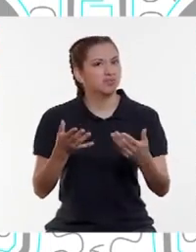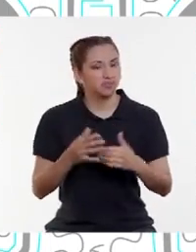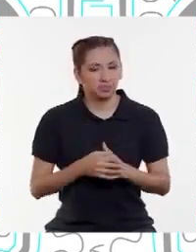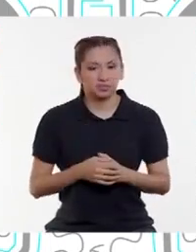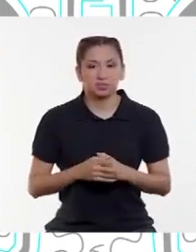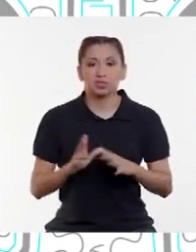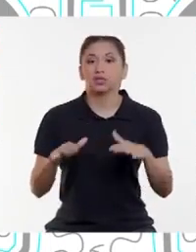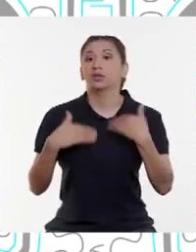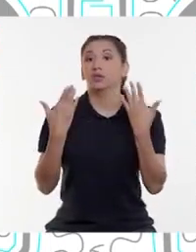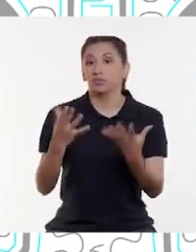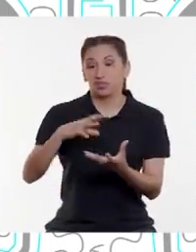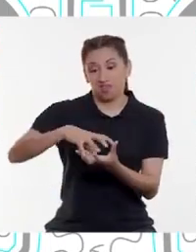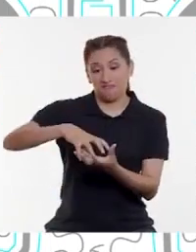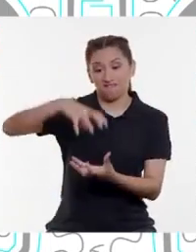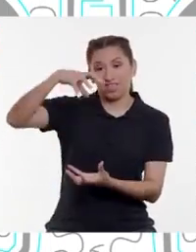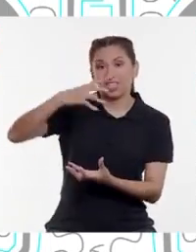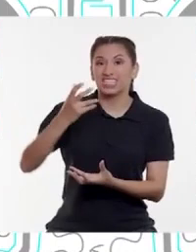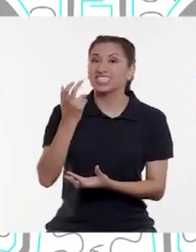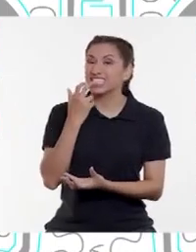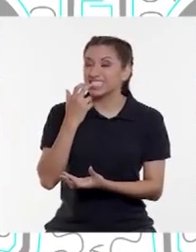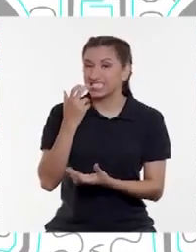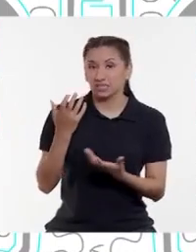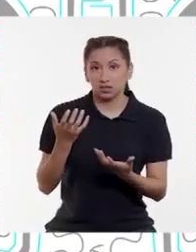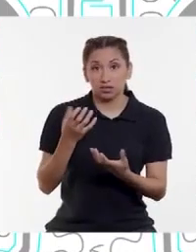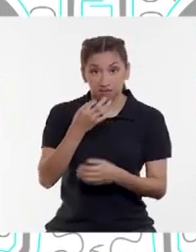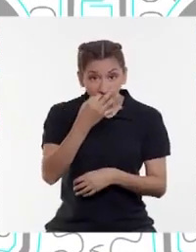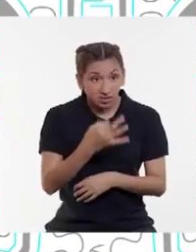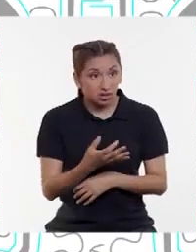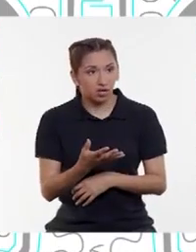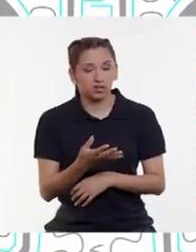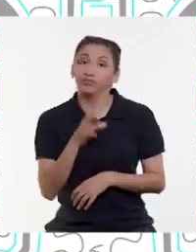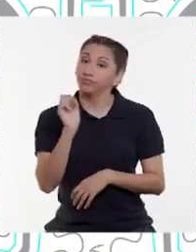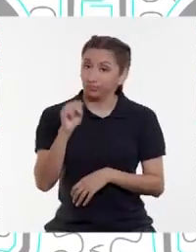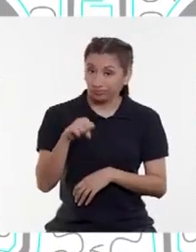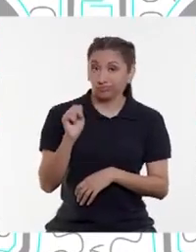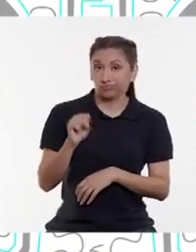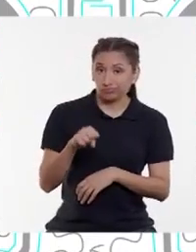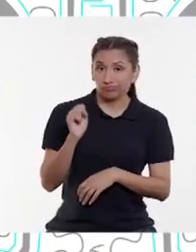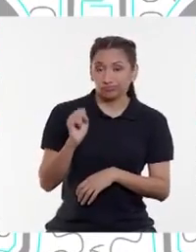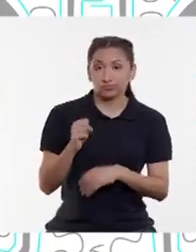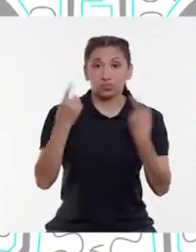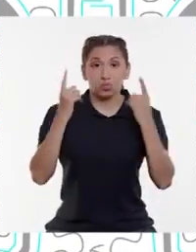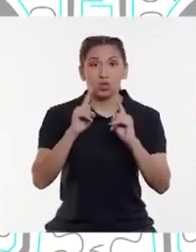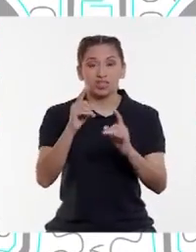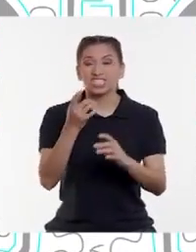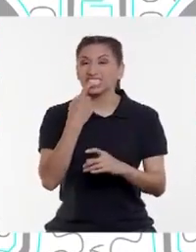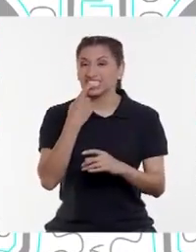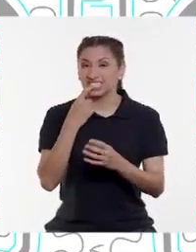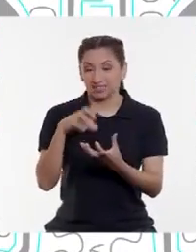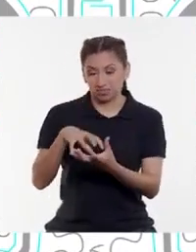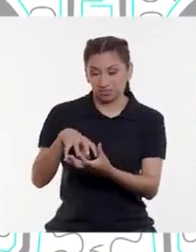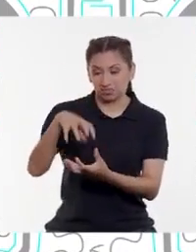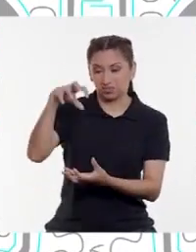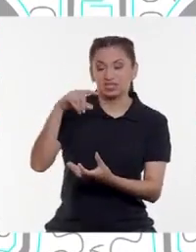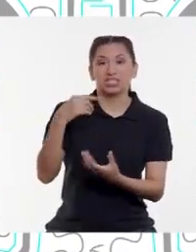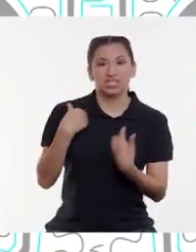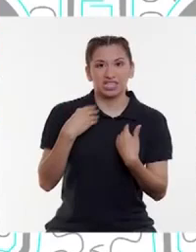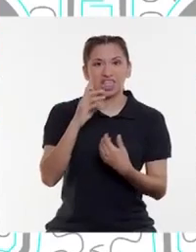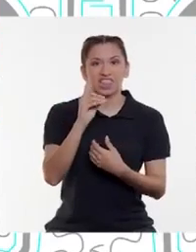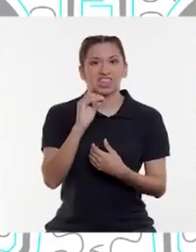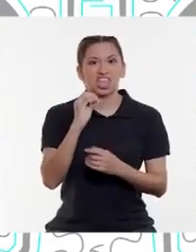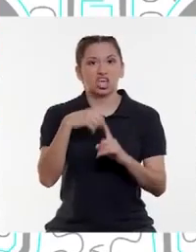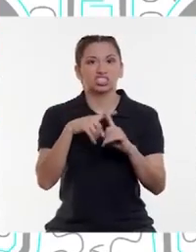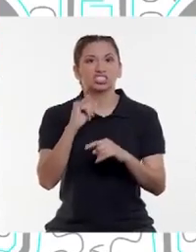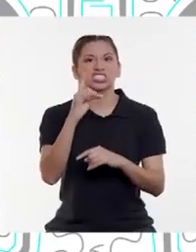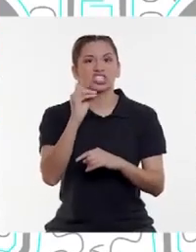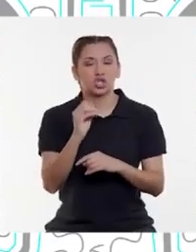material? Pues las botellas de vidrio. ¿En serio? Así es. Al fabricar el vidrio, se emite dióxido